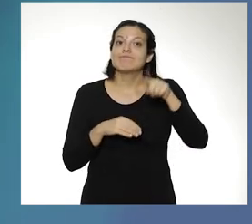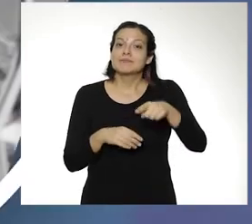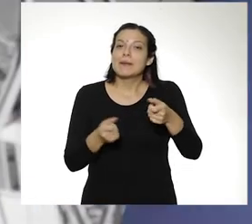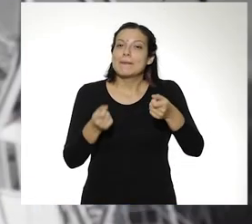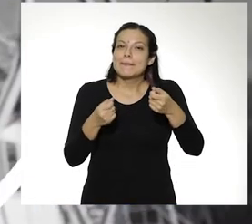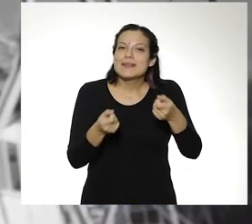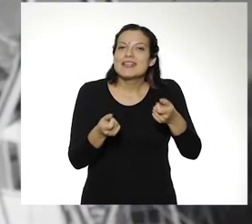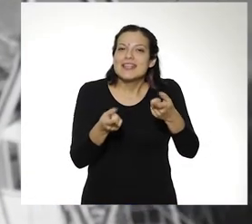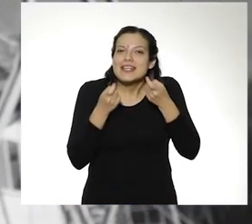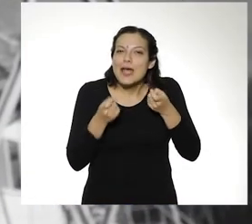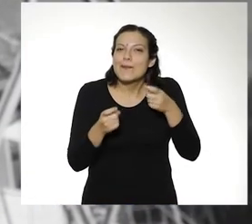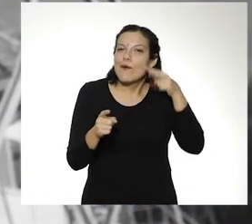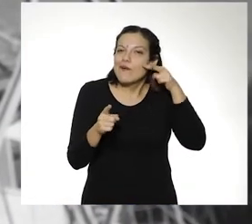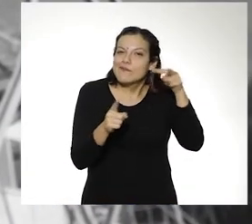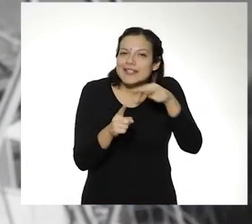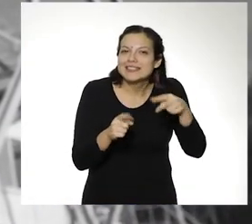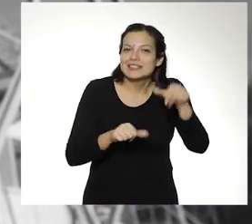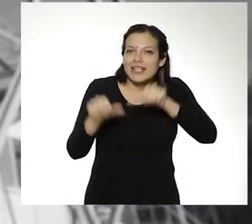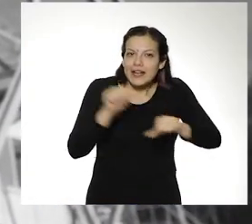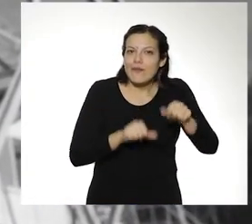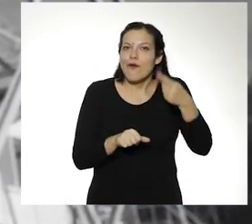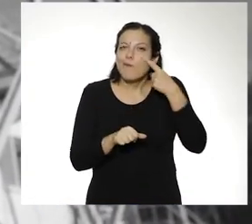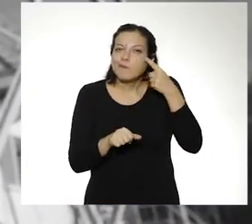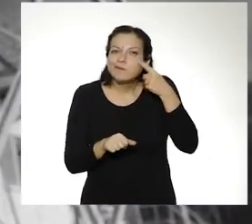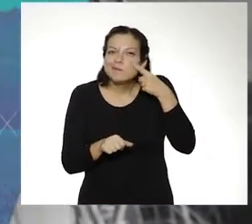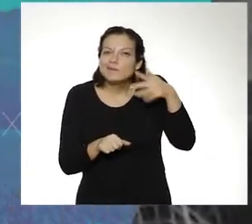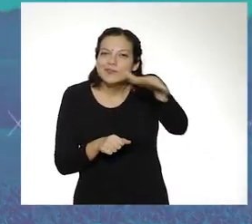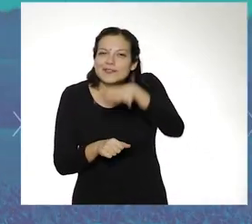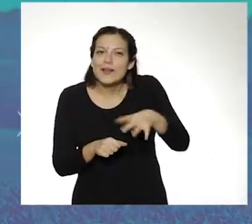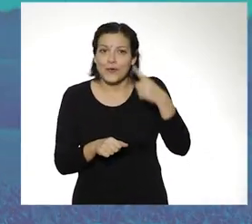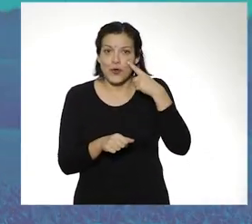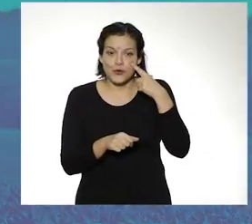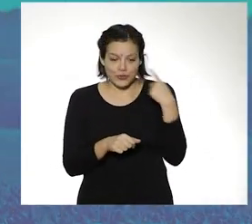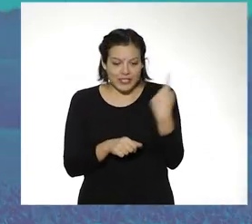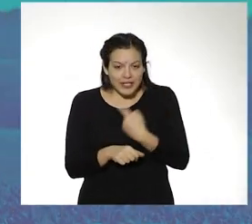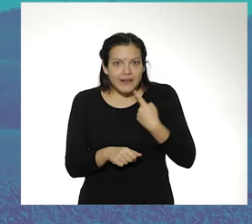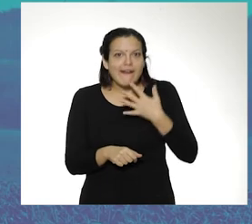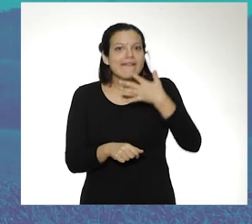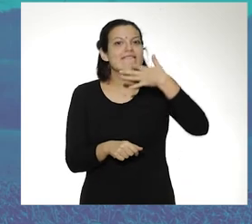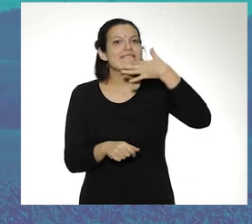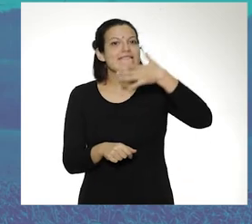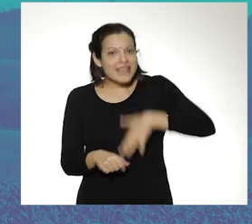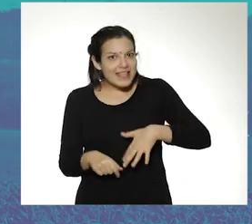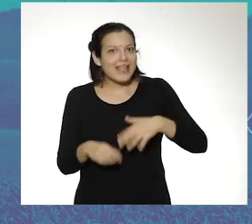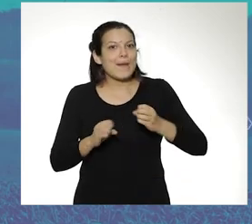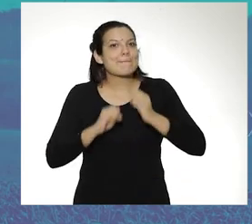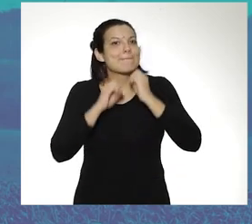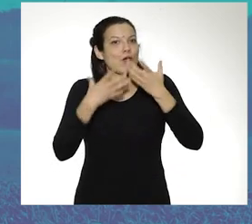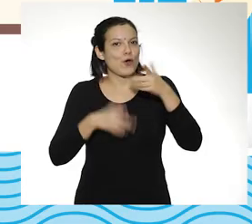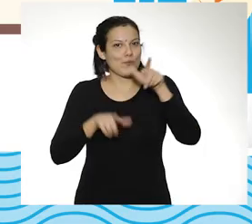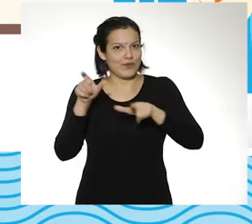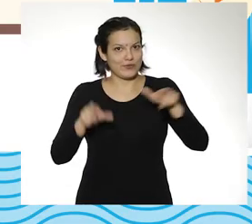científica, para conocer, para conocernos, para entender, para tratar de ser mejores personas.